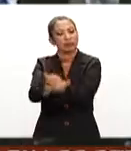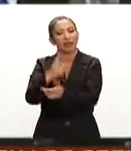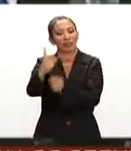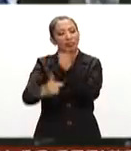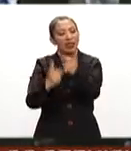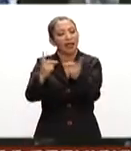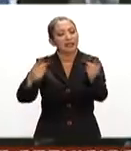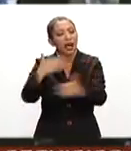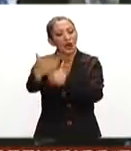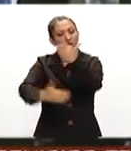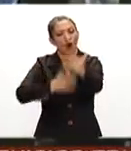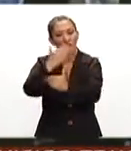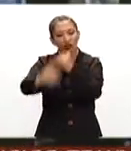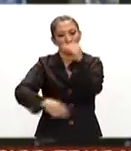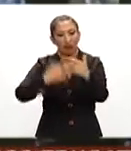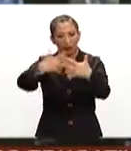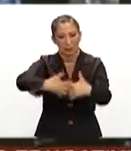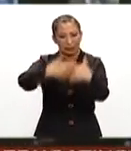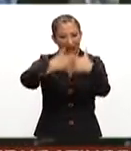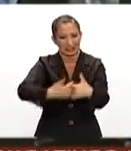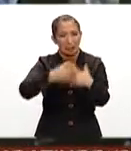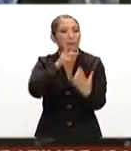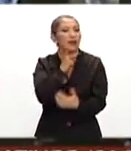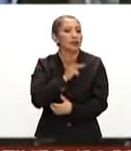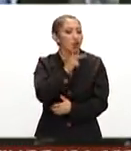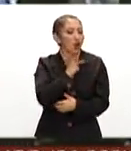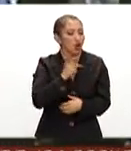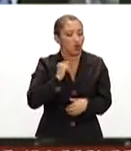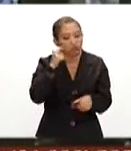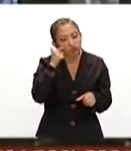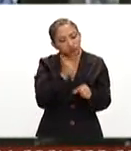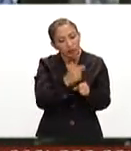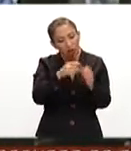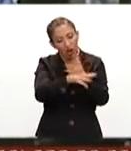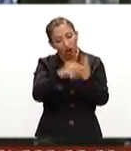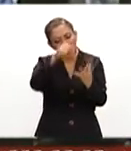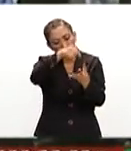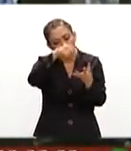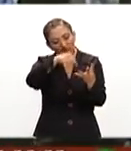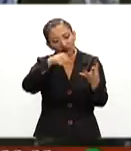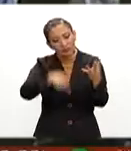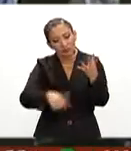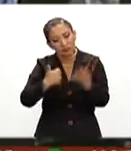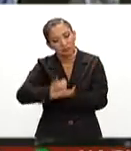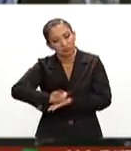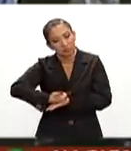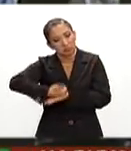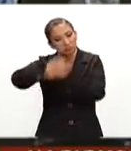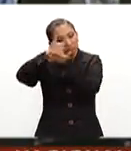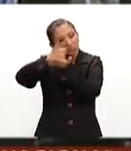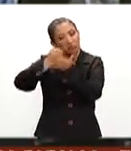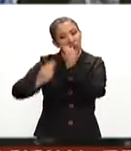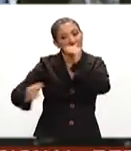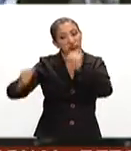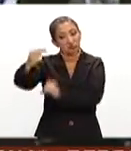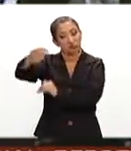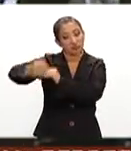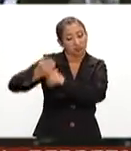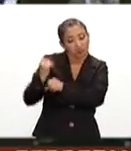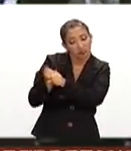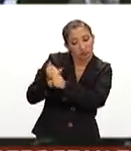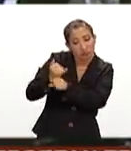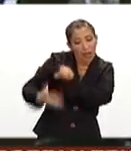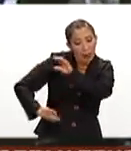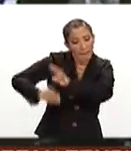de la industria petrolera. Al contemplar elementos que incrementaron los niveles de exploración